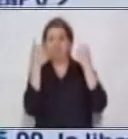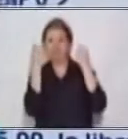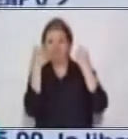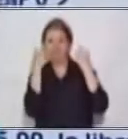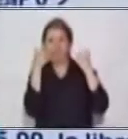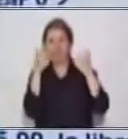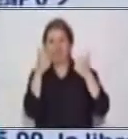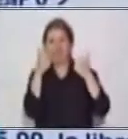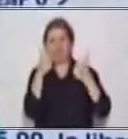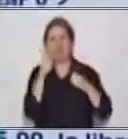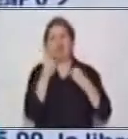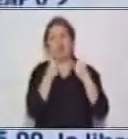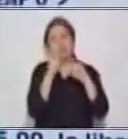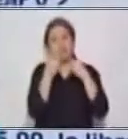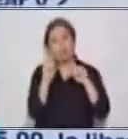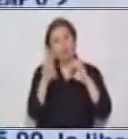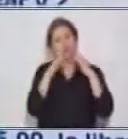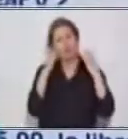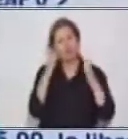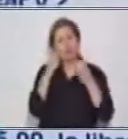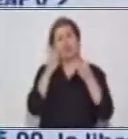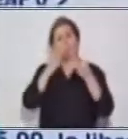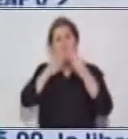Voy a hacer la multiplicación.